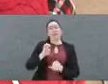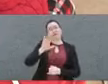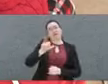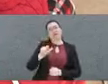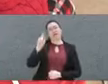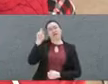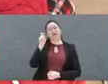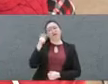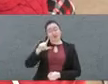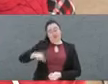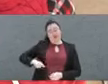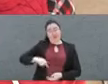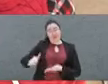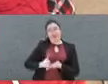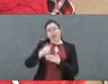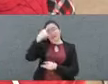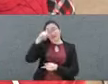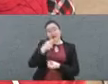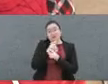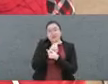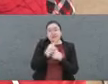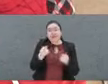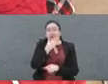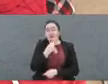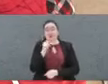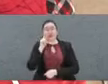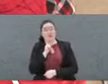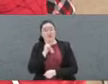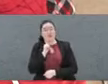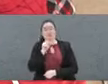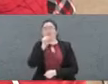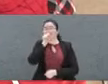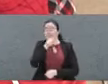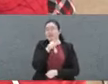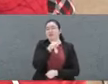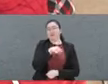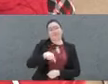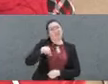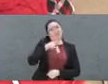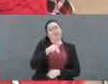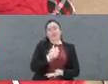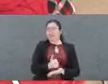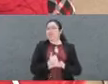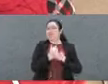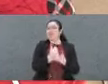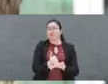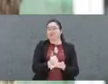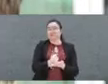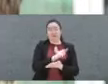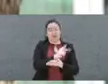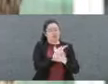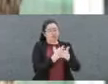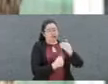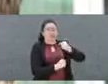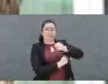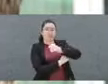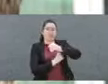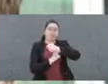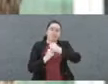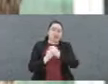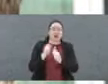desde el gobierno de la ciudad a todos los niños y niñas, de Mi Beca para Empezar, que ha ayudado mucho, los programas de pilares, la inversión en agua,